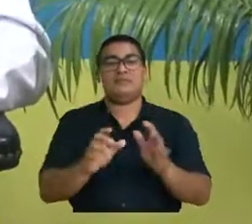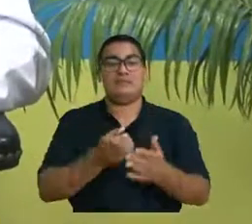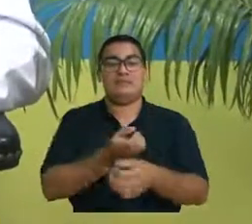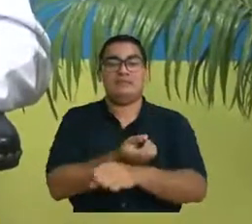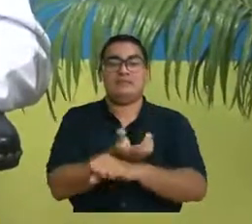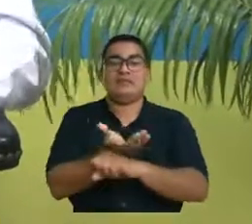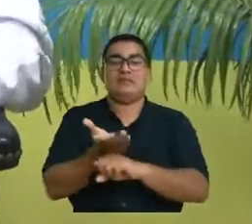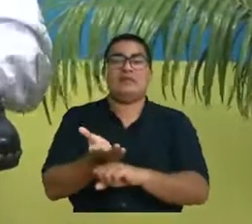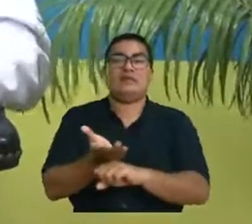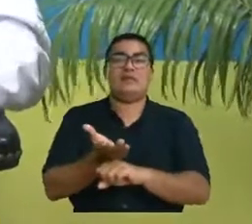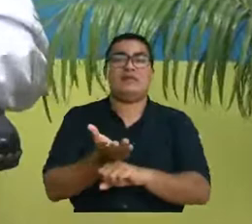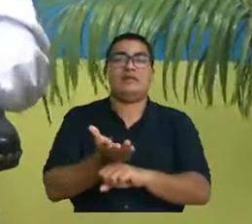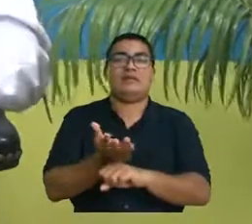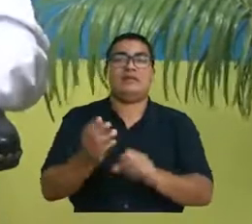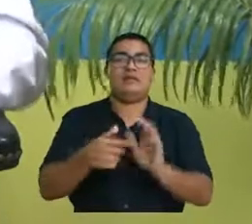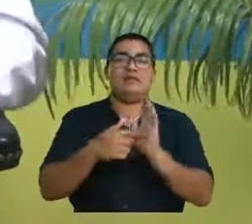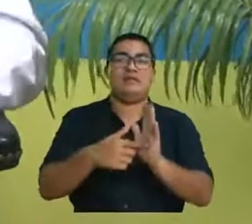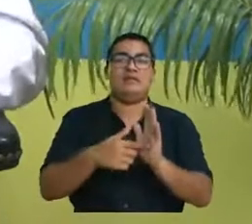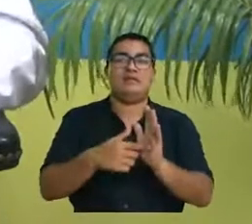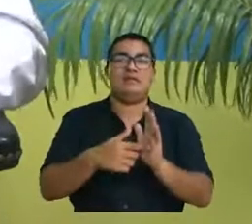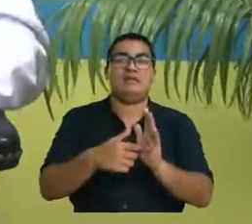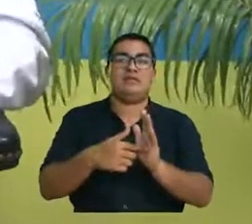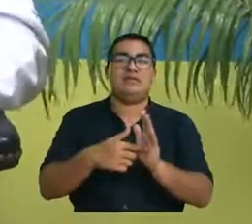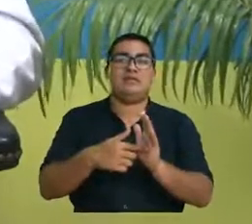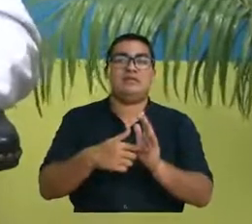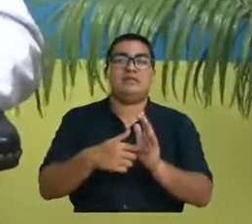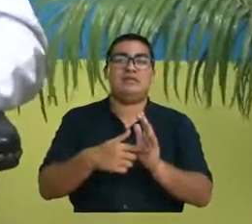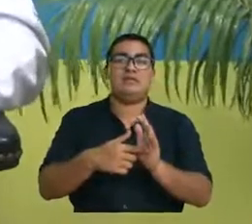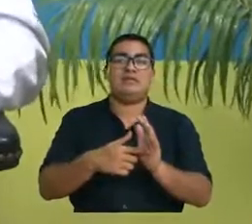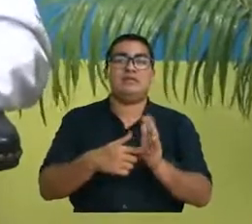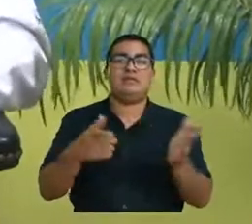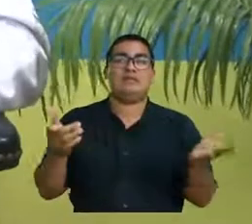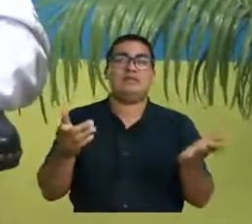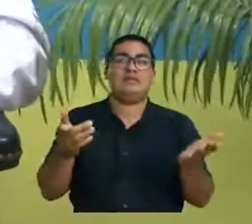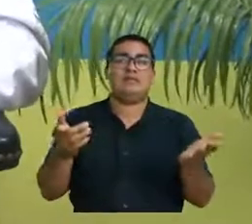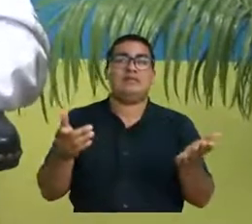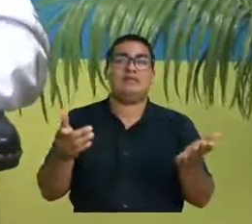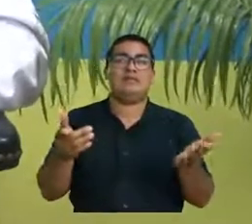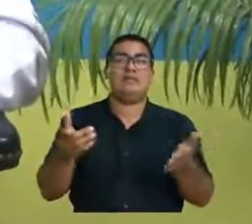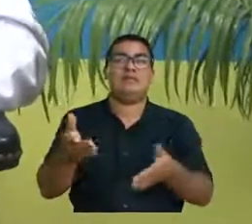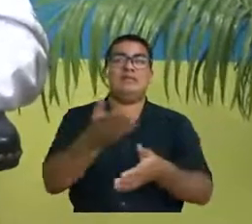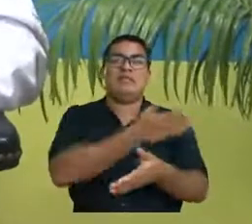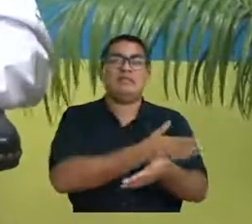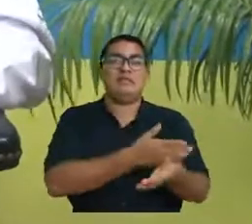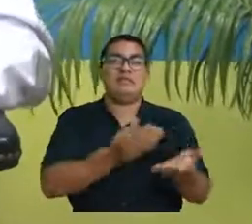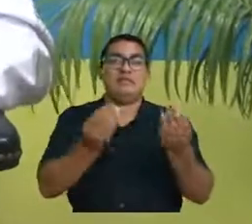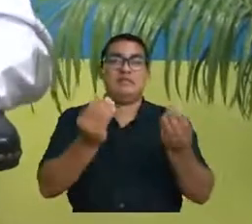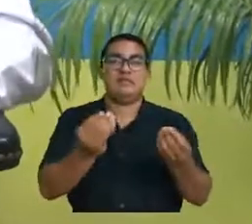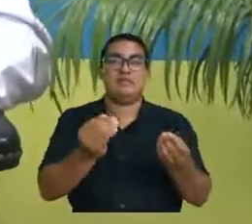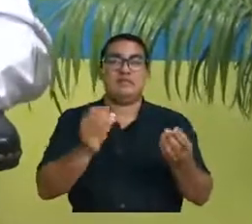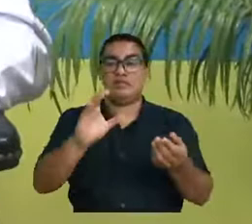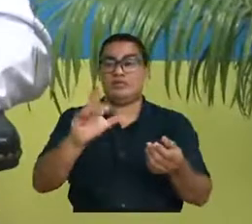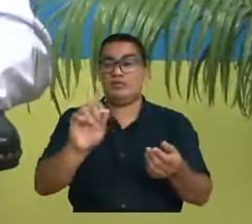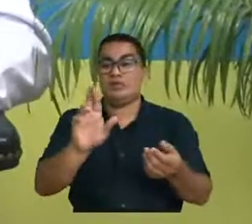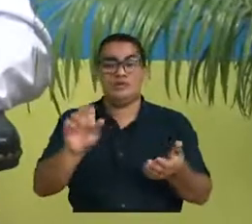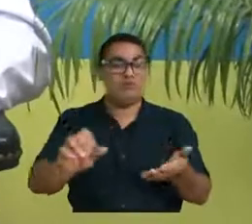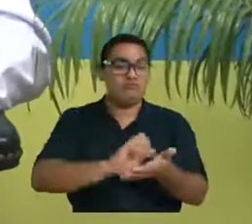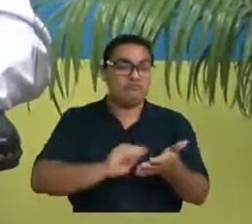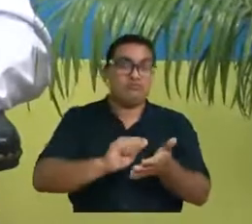usando, que después de aplicar en tus manos o estuviste mucha exposición a limpiezas con